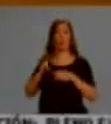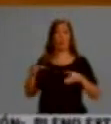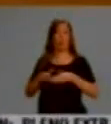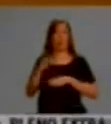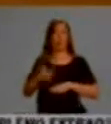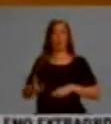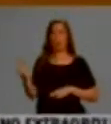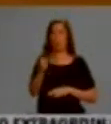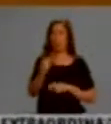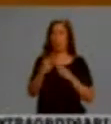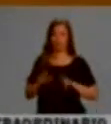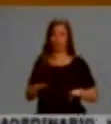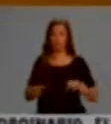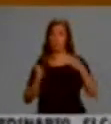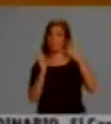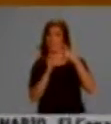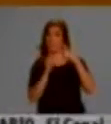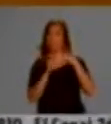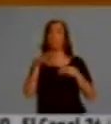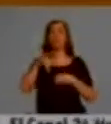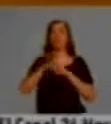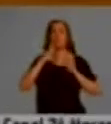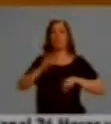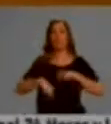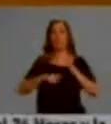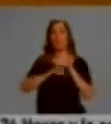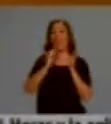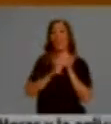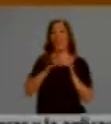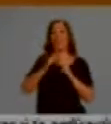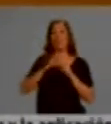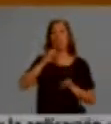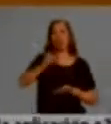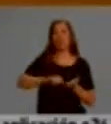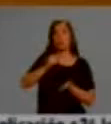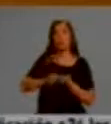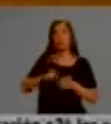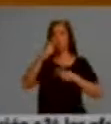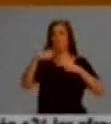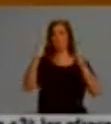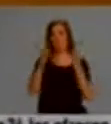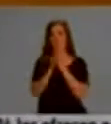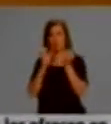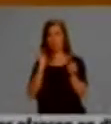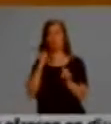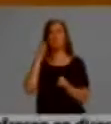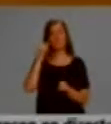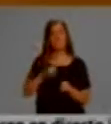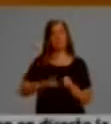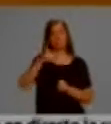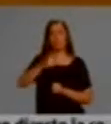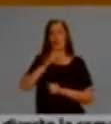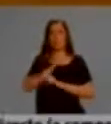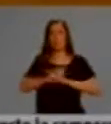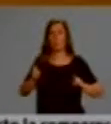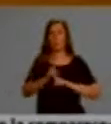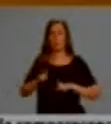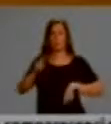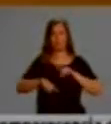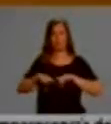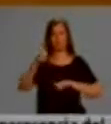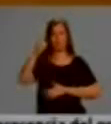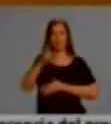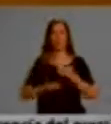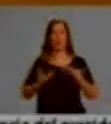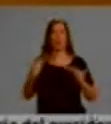mismos. 3. Una reforma de la Ley de Contratos del Sector Público. Se fortalecerá el régimen de prohibiciones de contratación